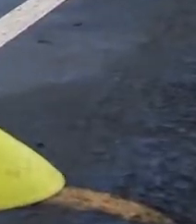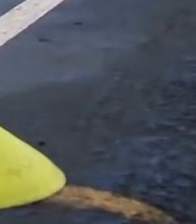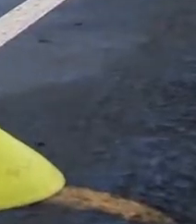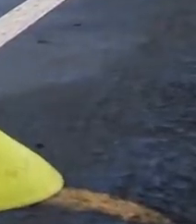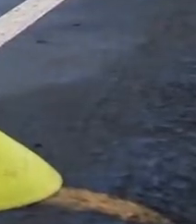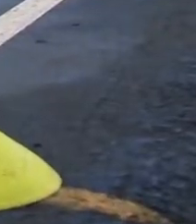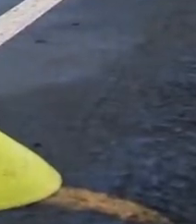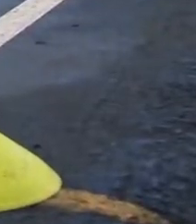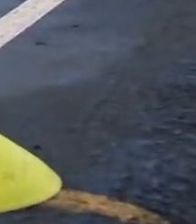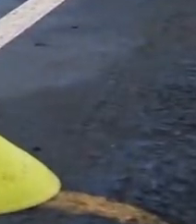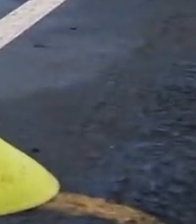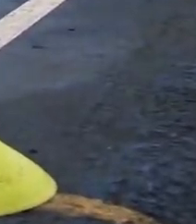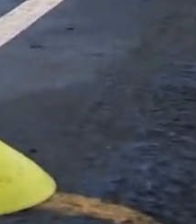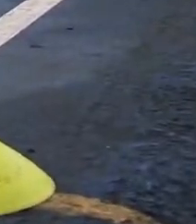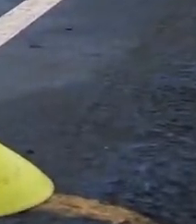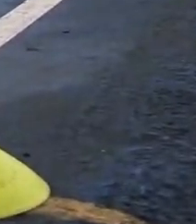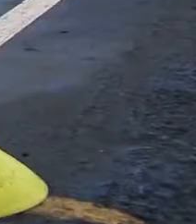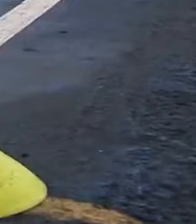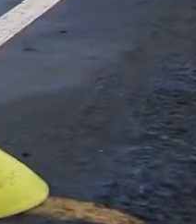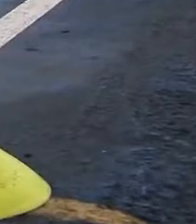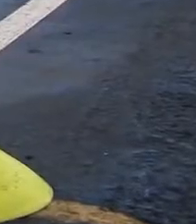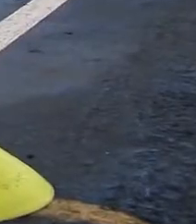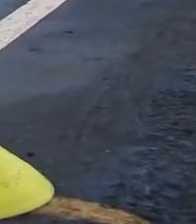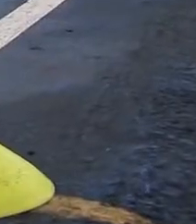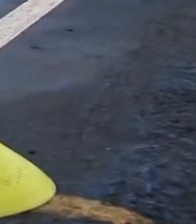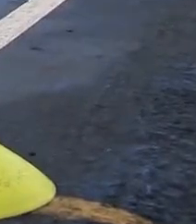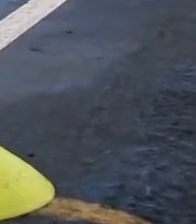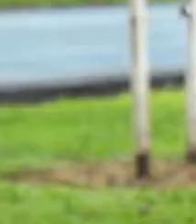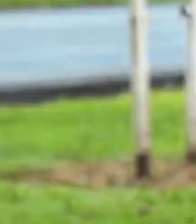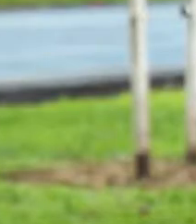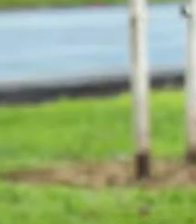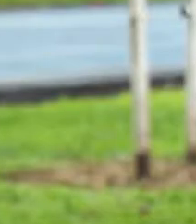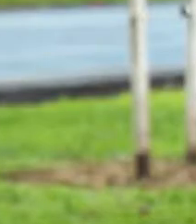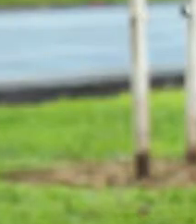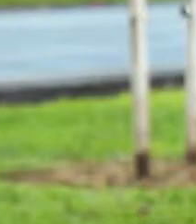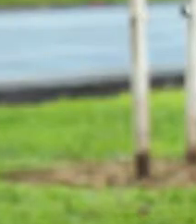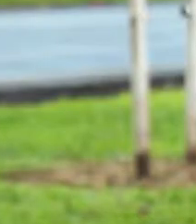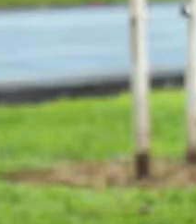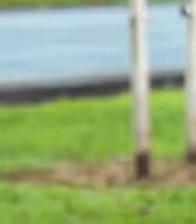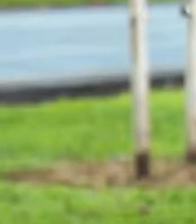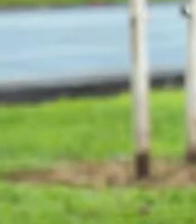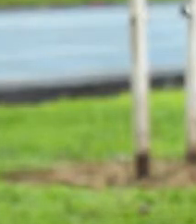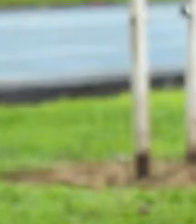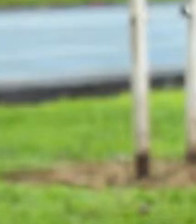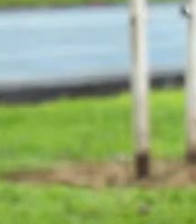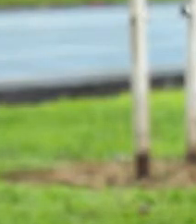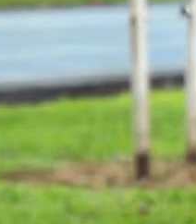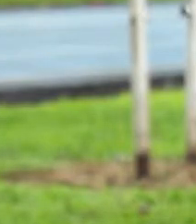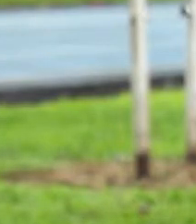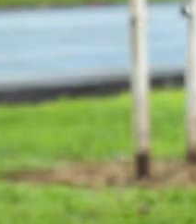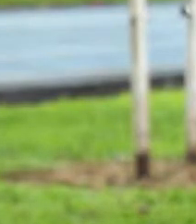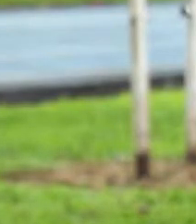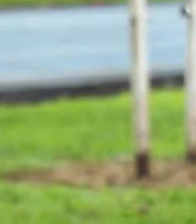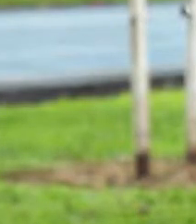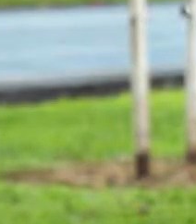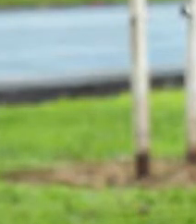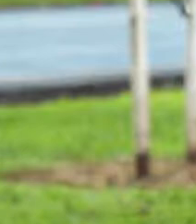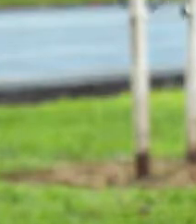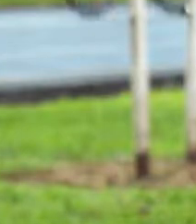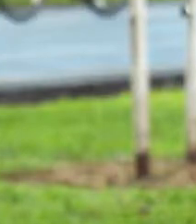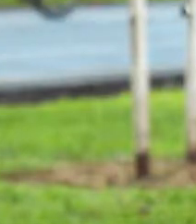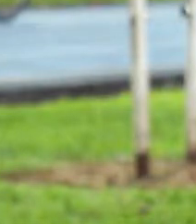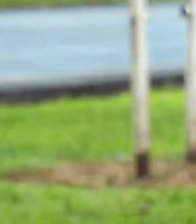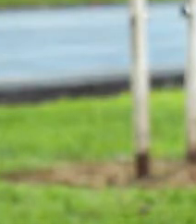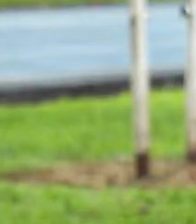demasiado chida. No sé si yo voy a seguir corriendo al ritmo de ella o si yo voy a salir un poquito más rápido, todavía no sé. Pero